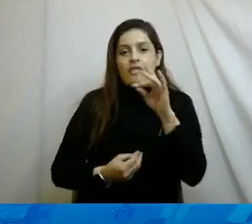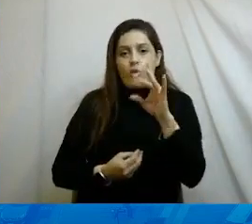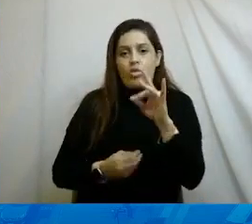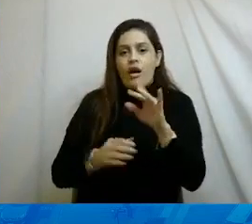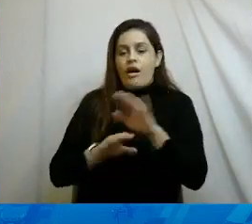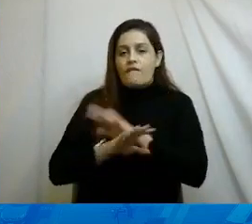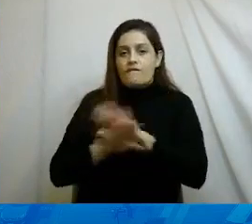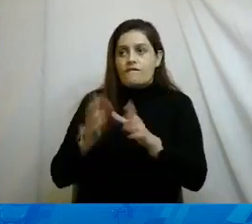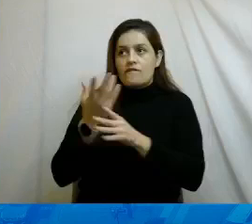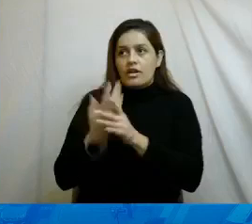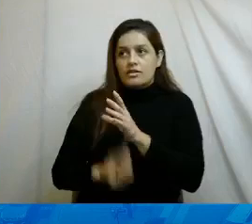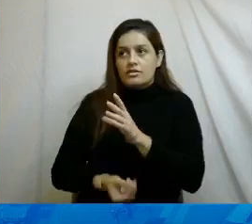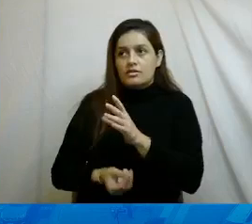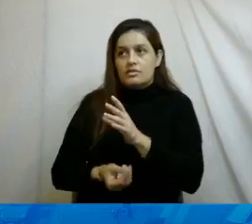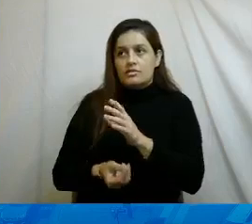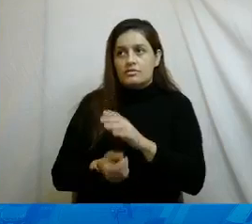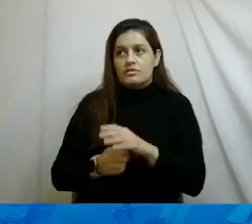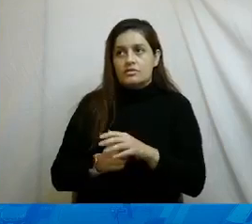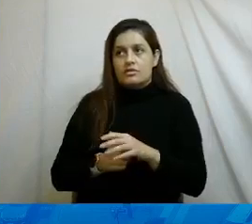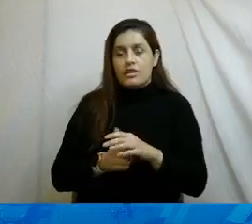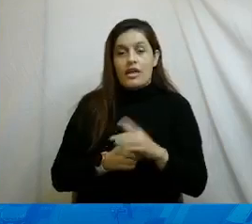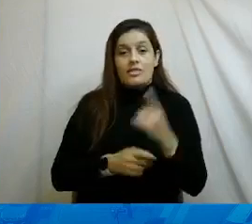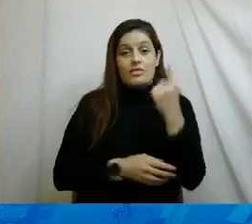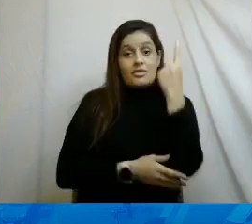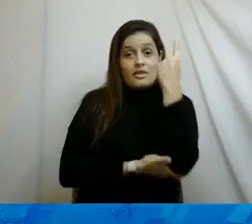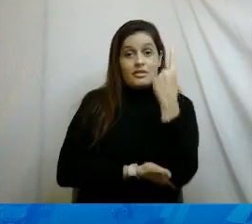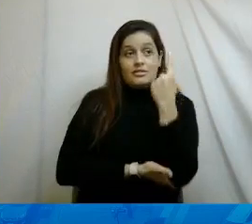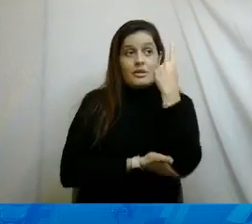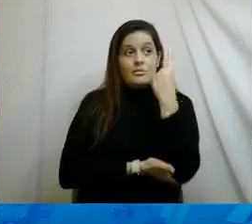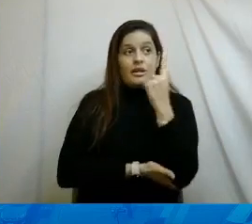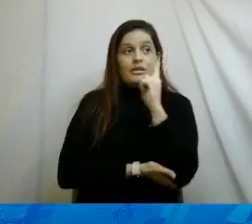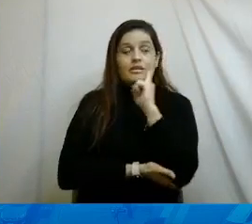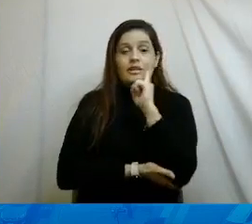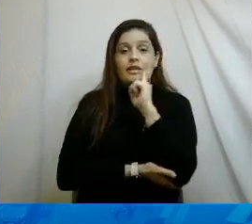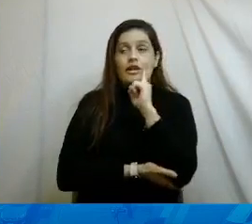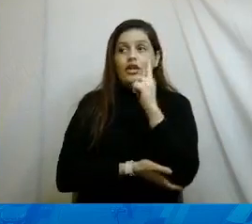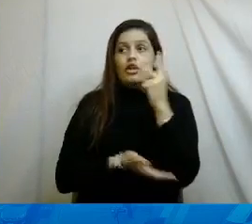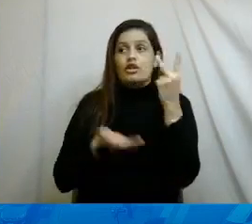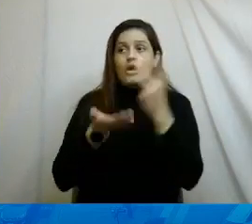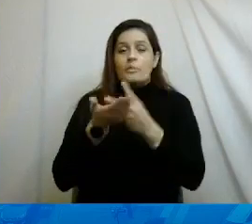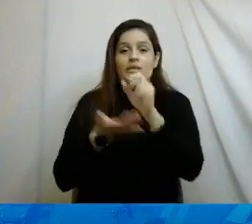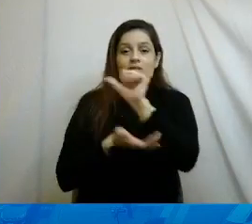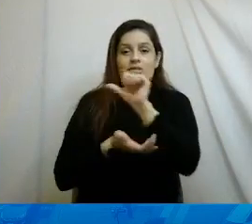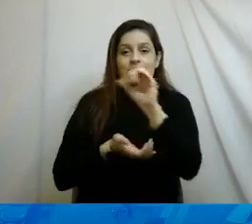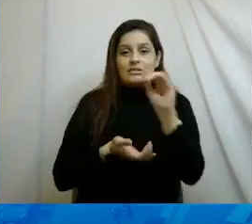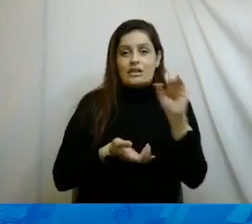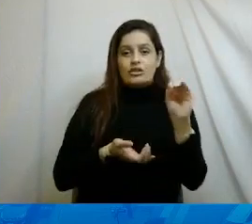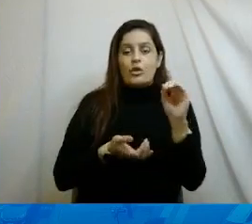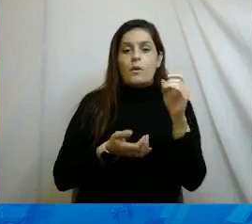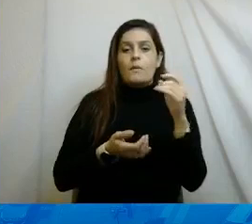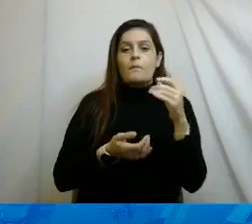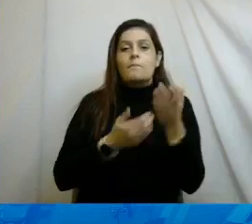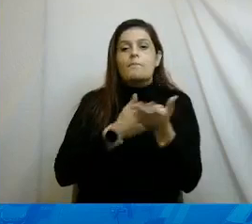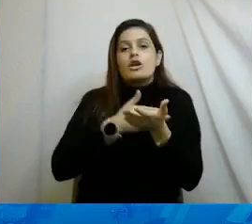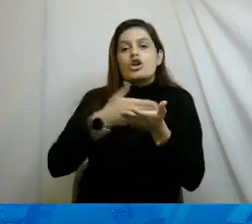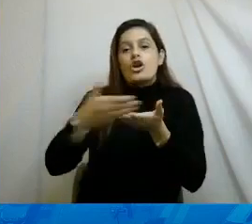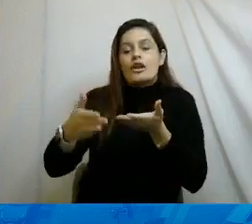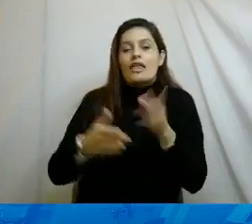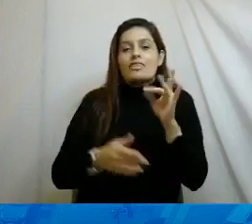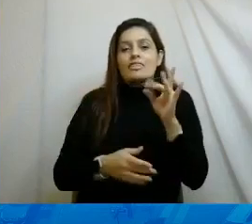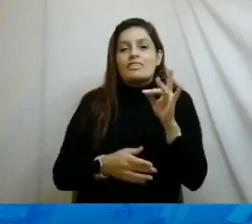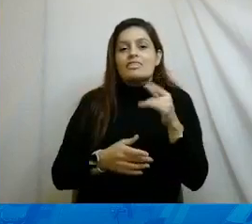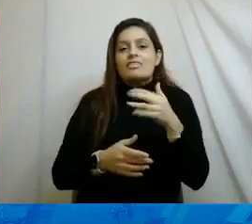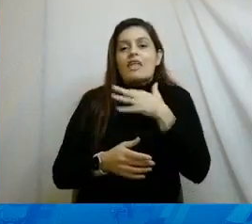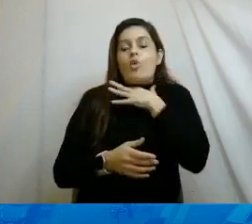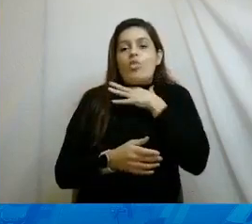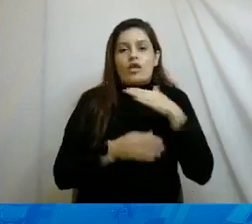eliminamos. A diciembre teníamos 2.600 millones de pesos de deuda flotante. En